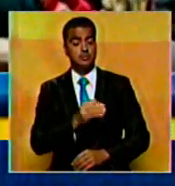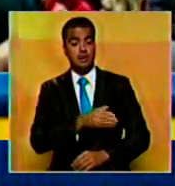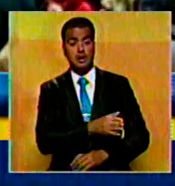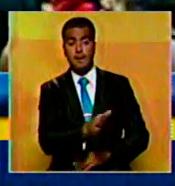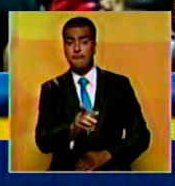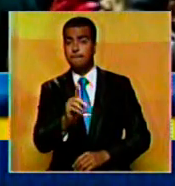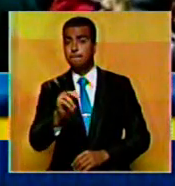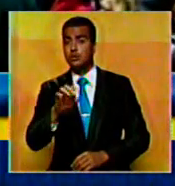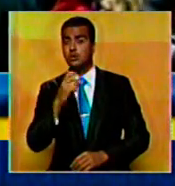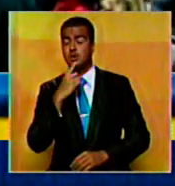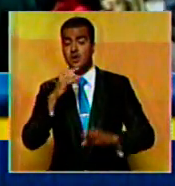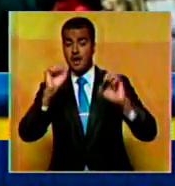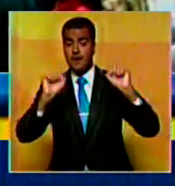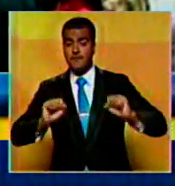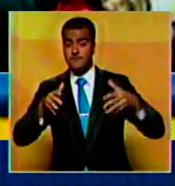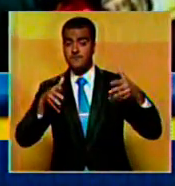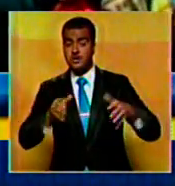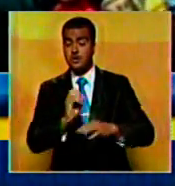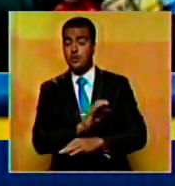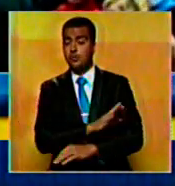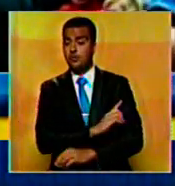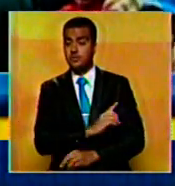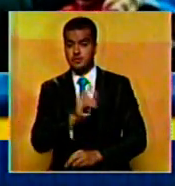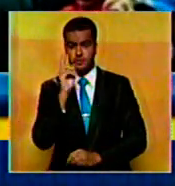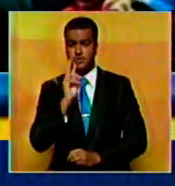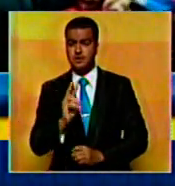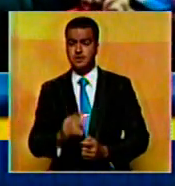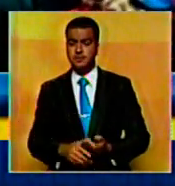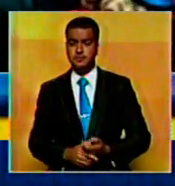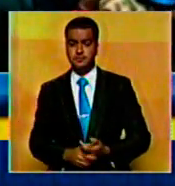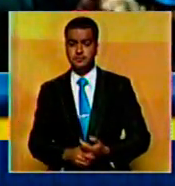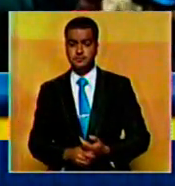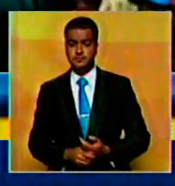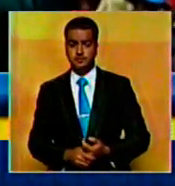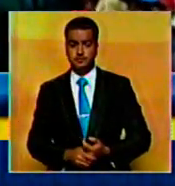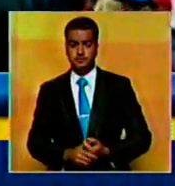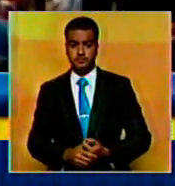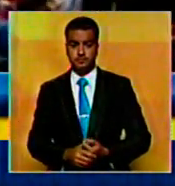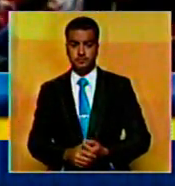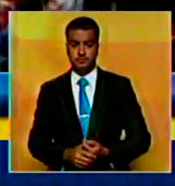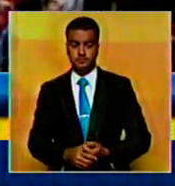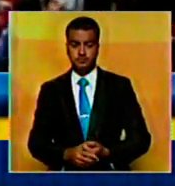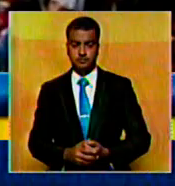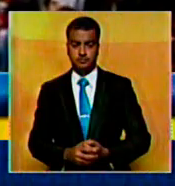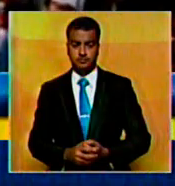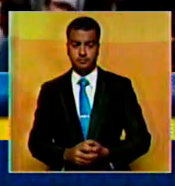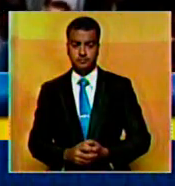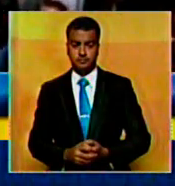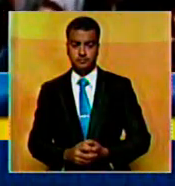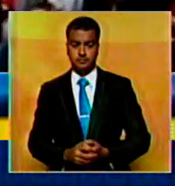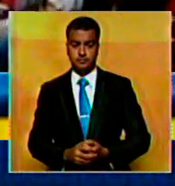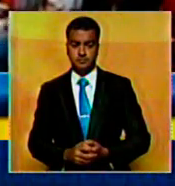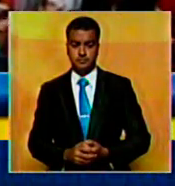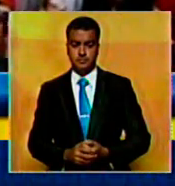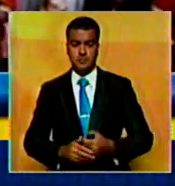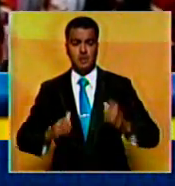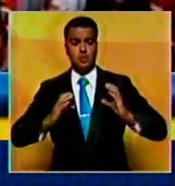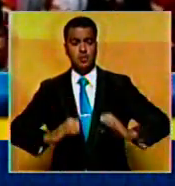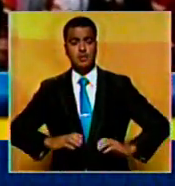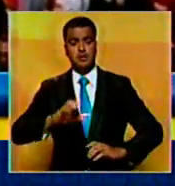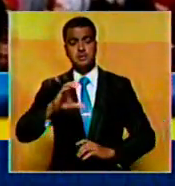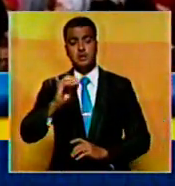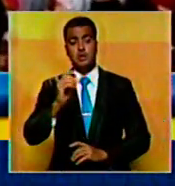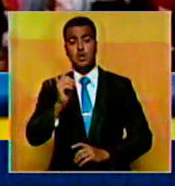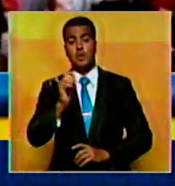a la morgue de Bellomonte el sábado, pero este lunes fue identificado su cadáver. El cuerpo de Eliezer Otaiza permanecerá aquí